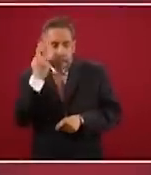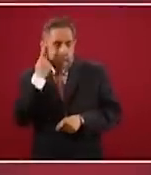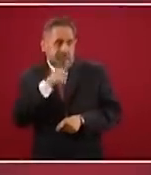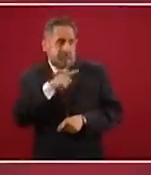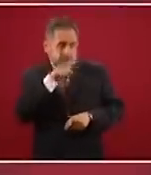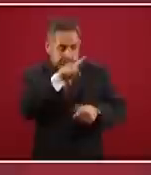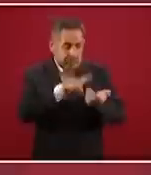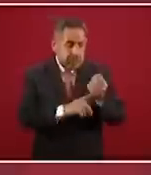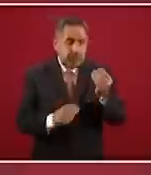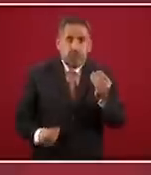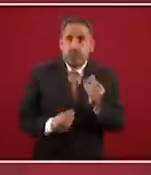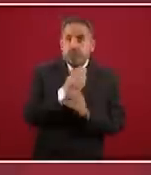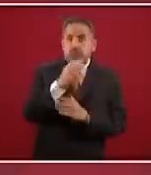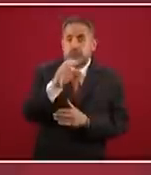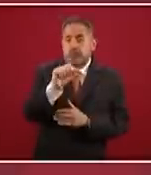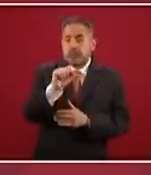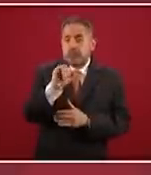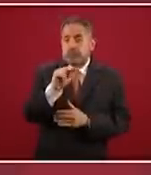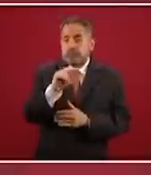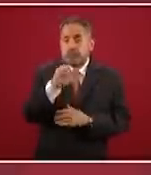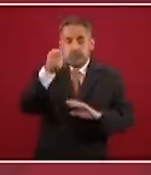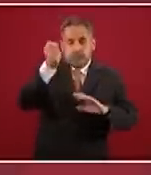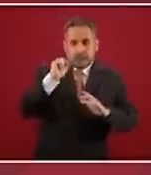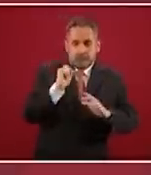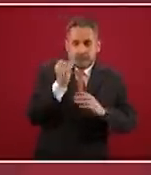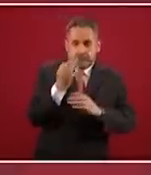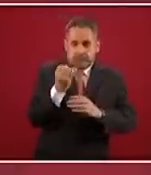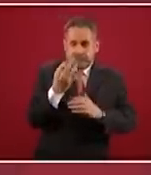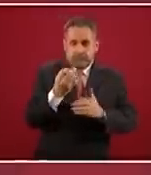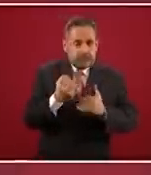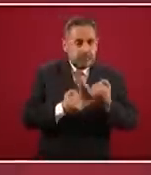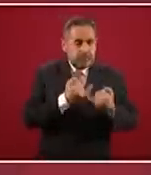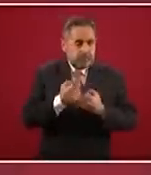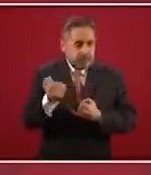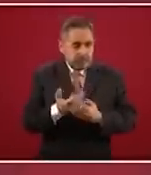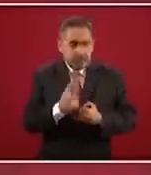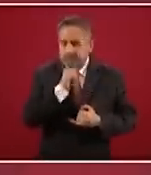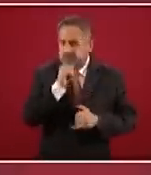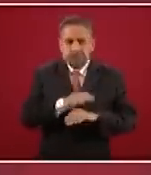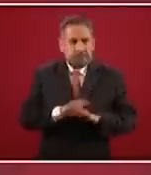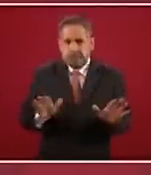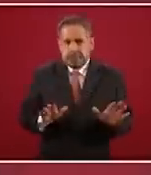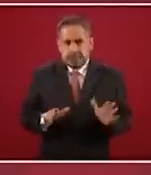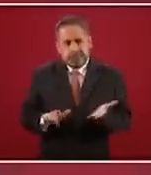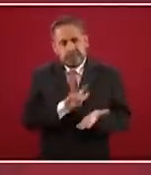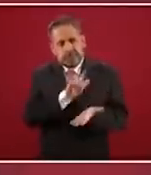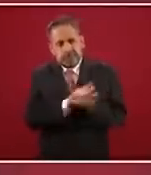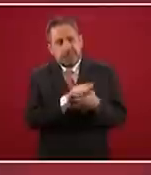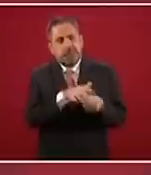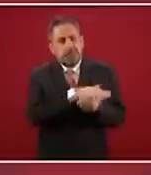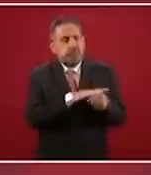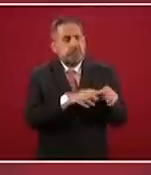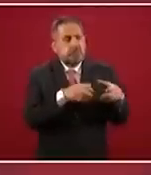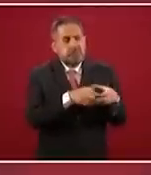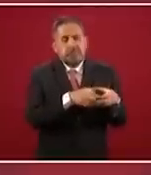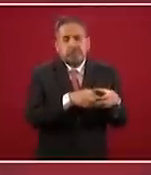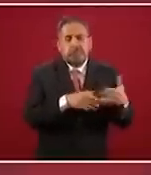para un nuevo casino, y estos casinos serán a través de una legislación local que seguramente estará